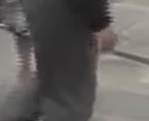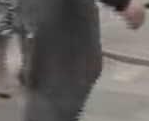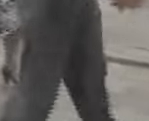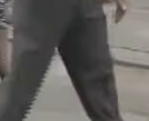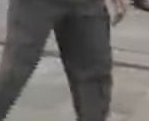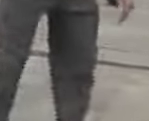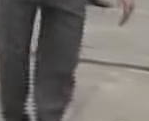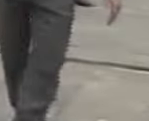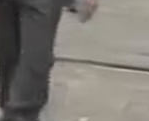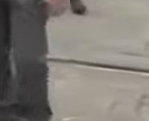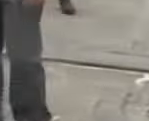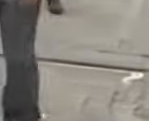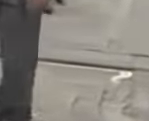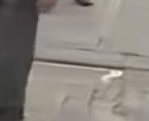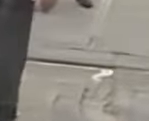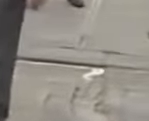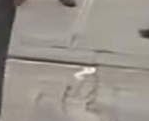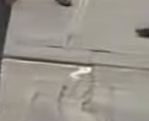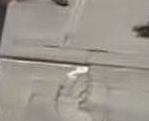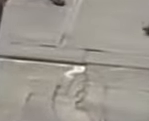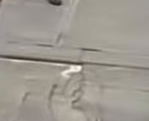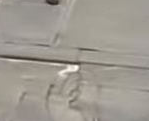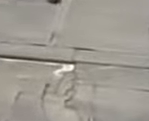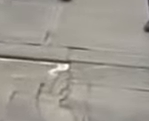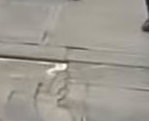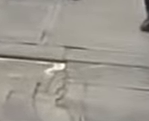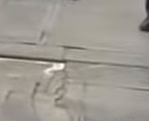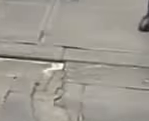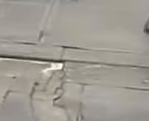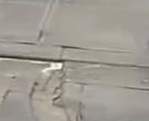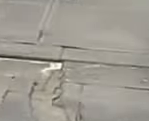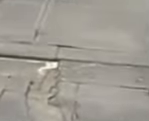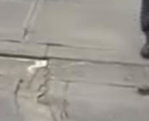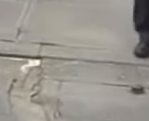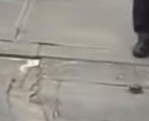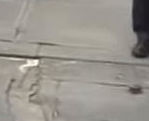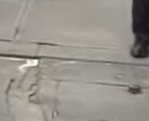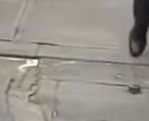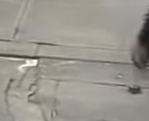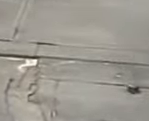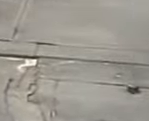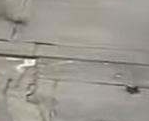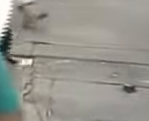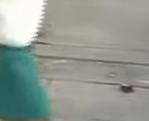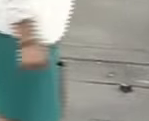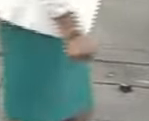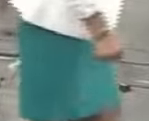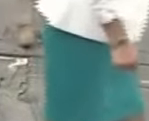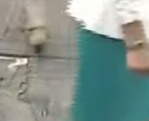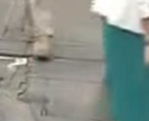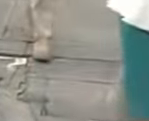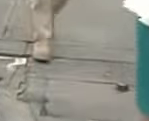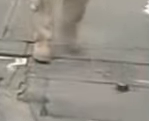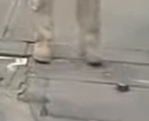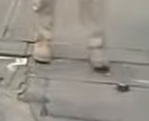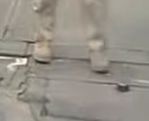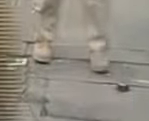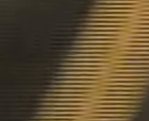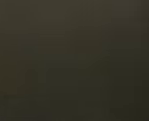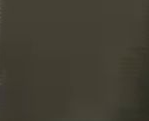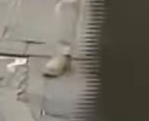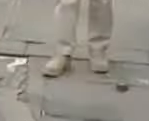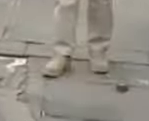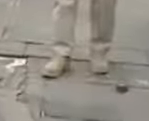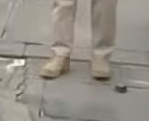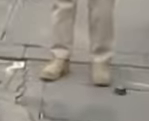voto de confianza dentro de los 30 días luego de jurar en el cargo. Es lo que hace Mirta Vázquez, presidente del Consejo de Ministros, y